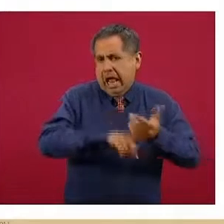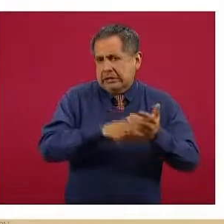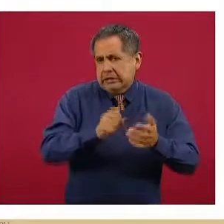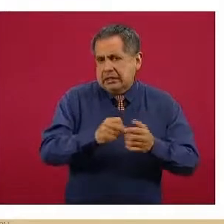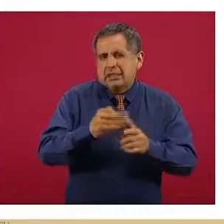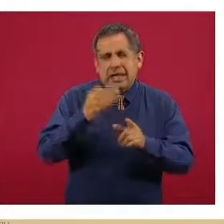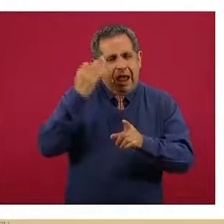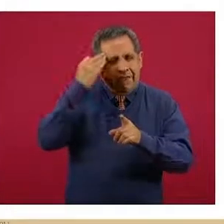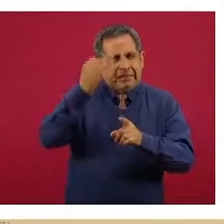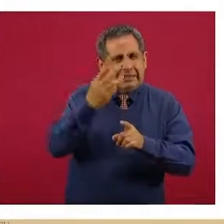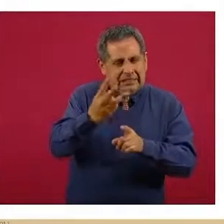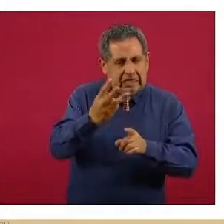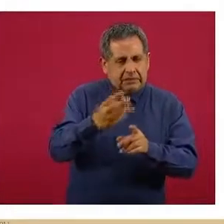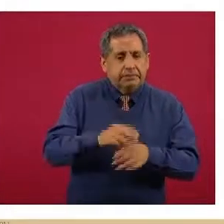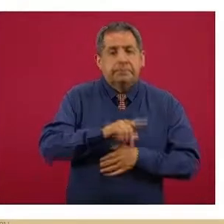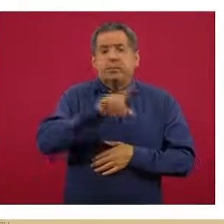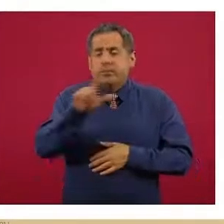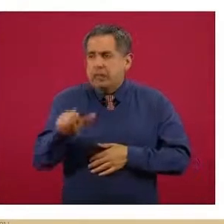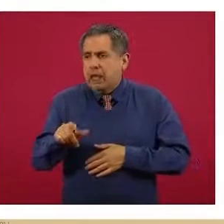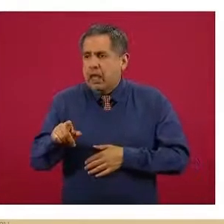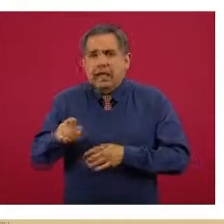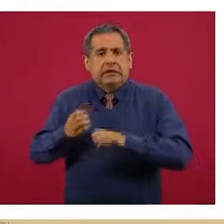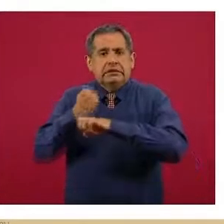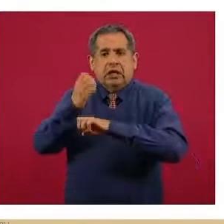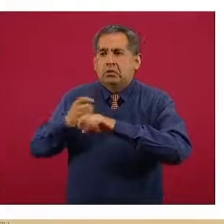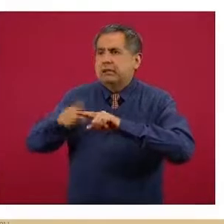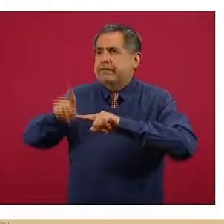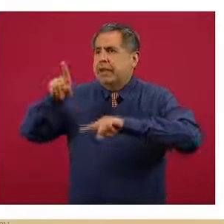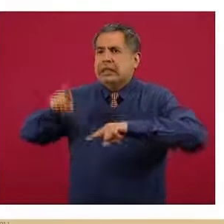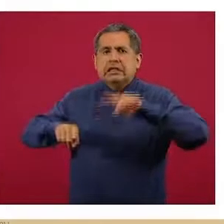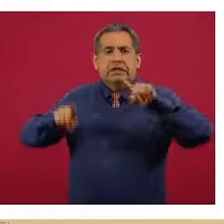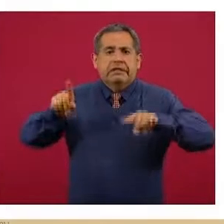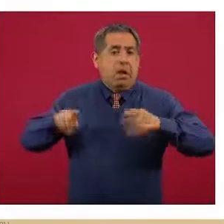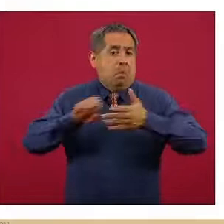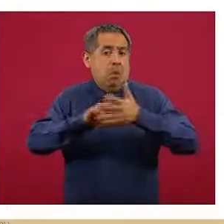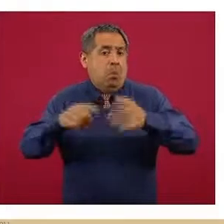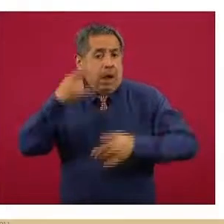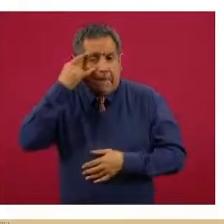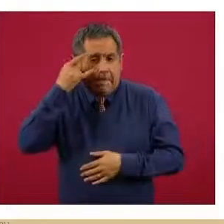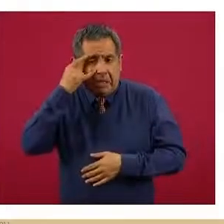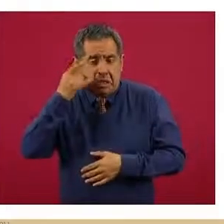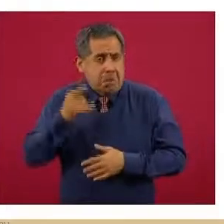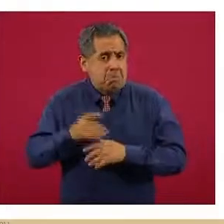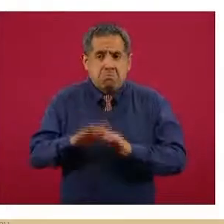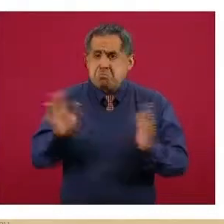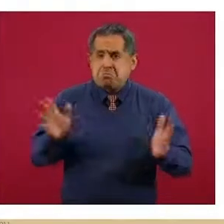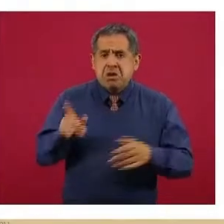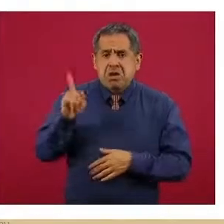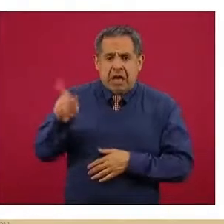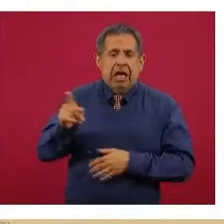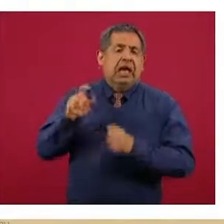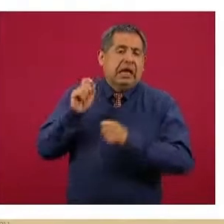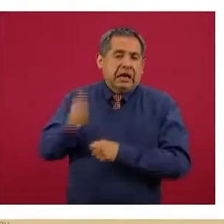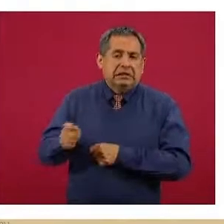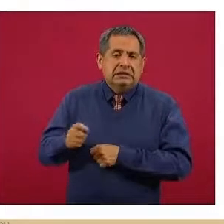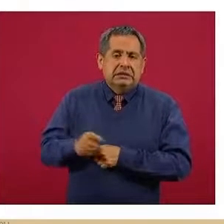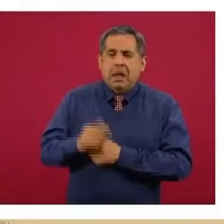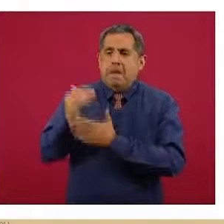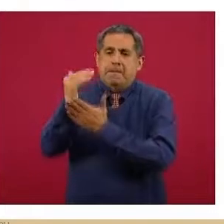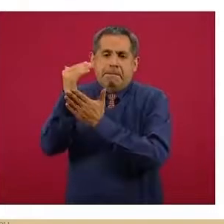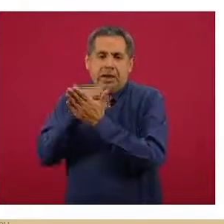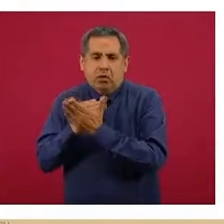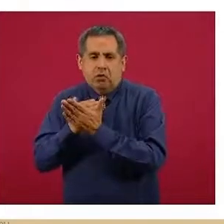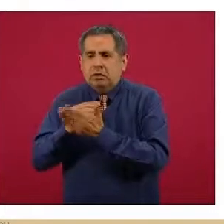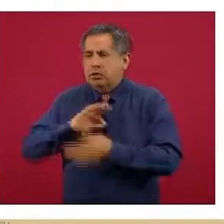3, pero en su momento empieza a haber diferencias entre estados. Por ejemplo, Campeche indiscutiblemente tiene una transmisión mucho